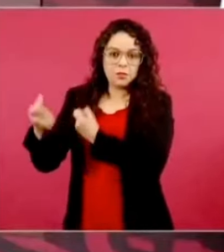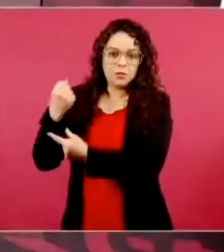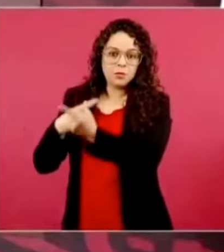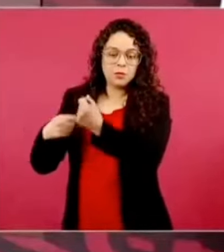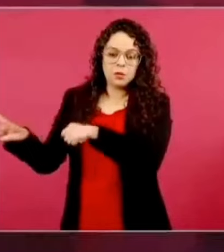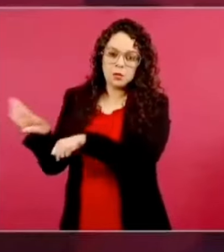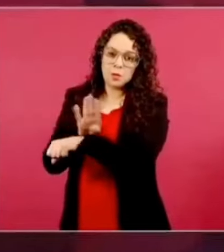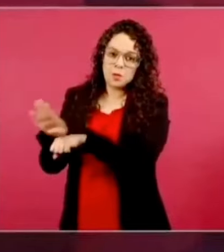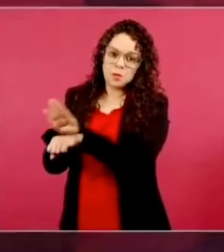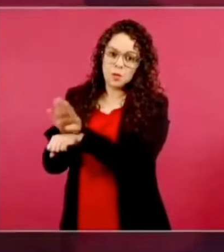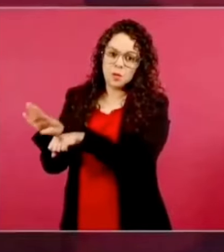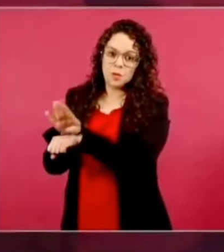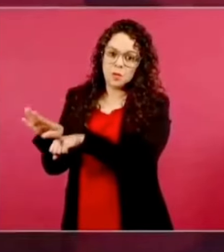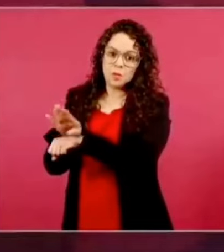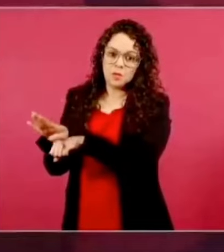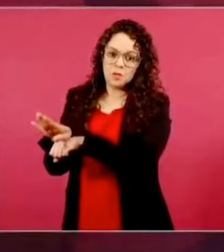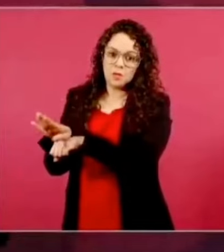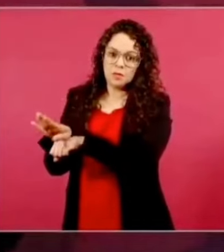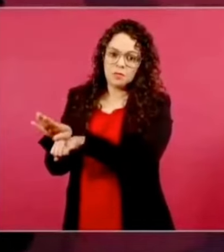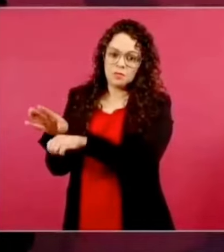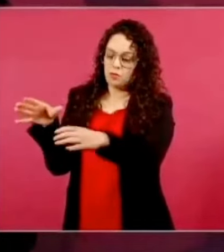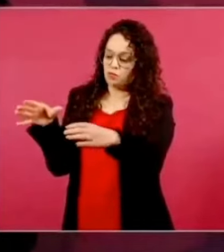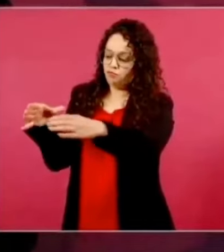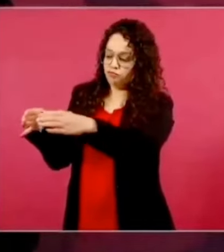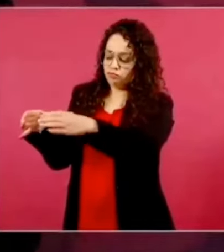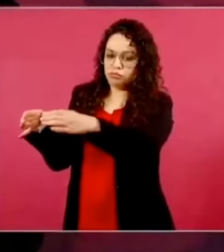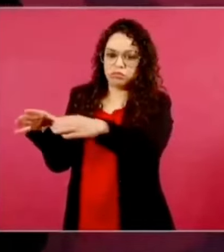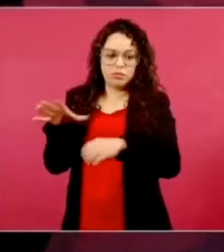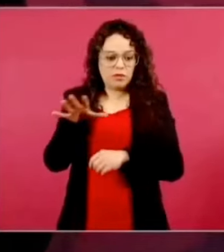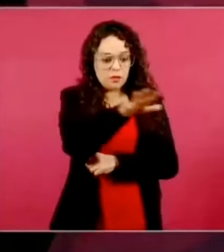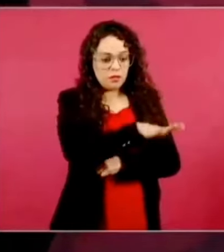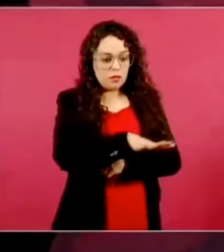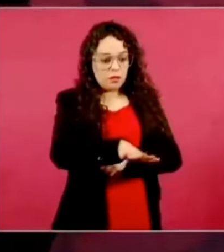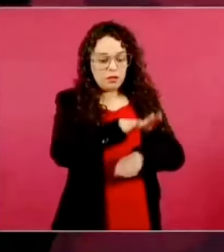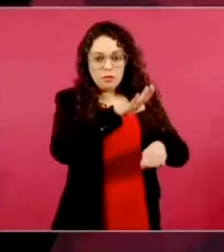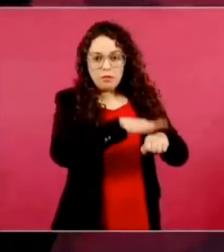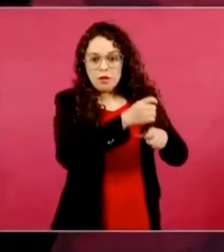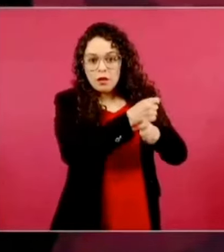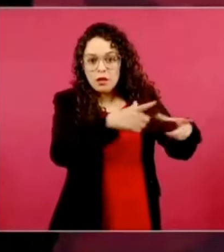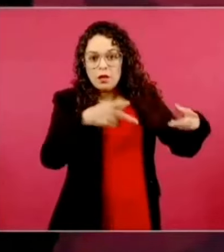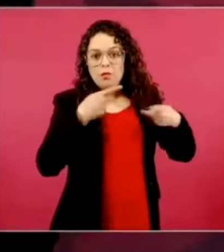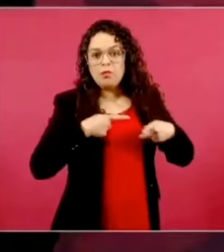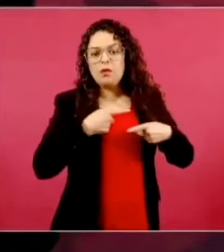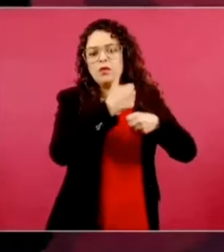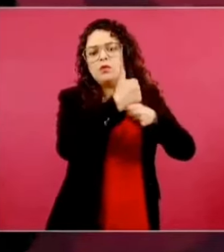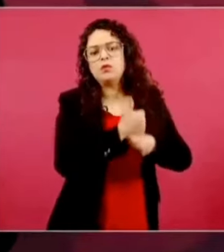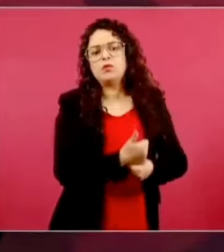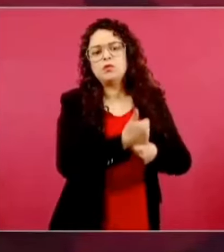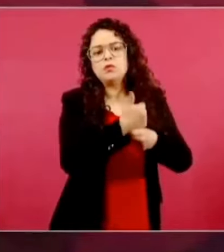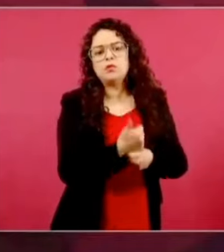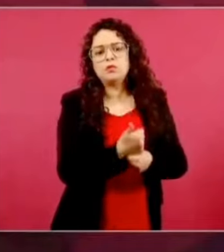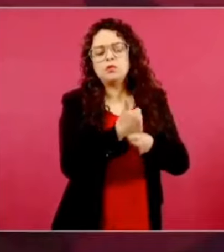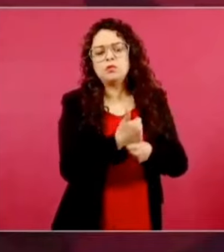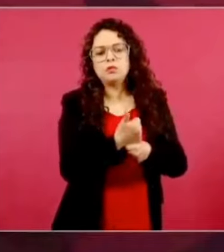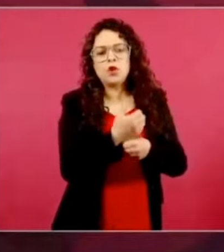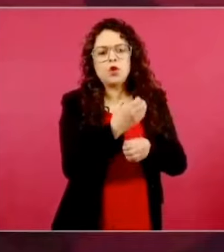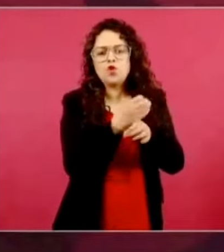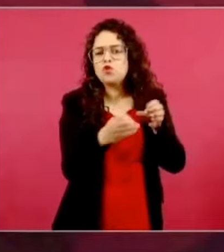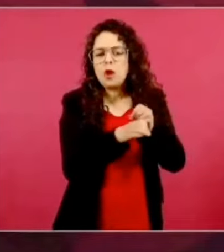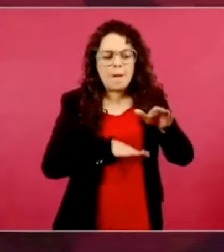todo y la mayoría carecía hasta de lo más indispensable. Es así, es una monstruosa